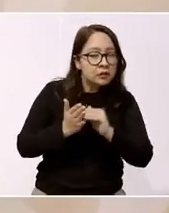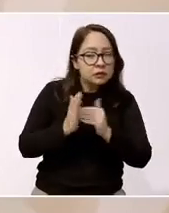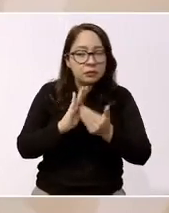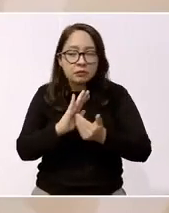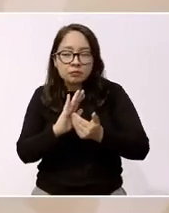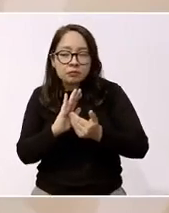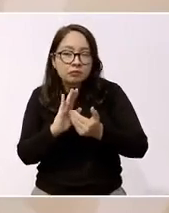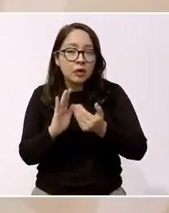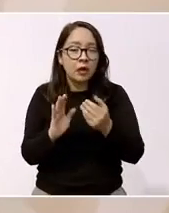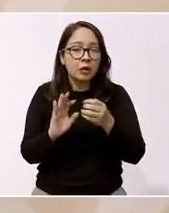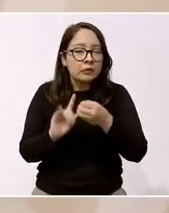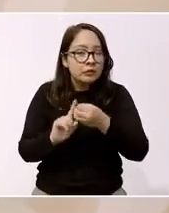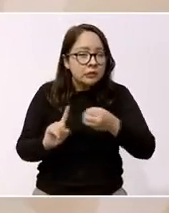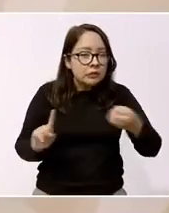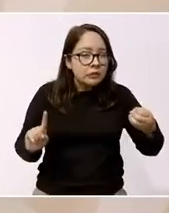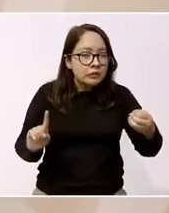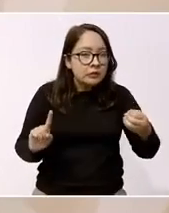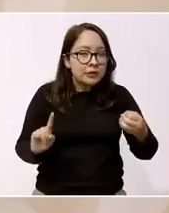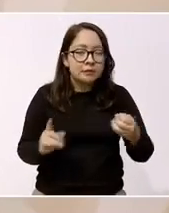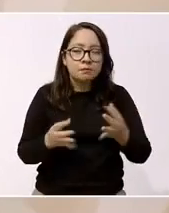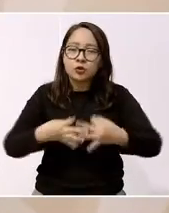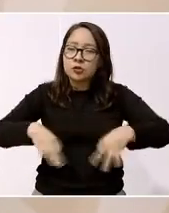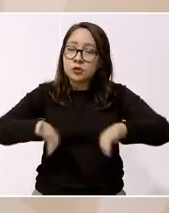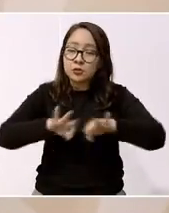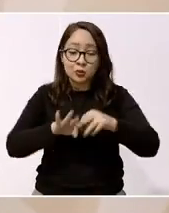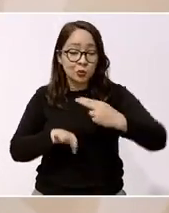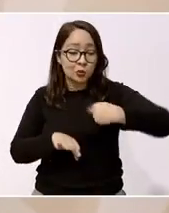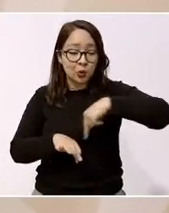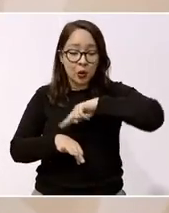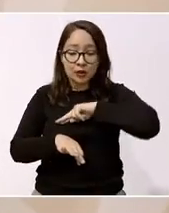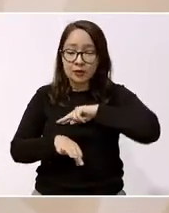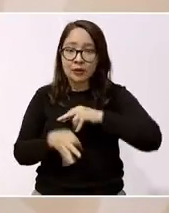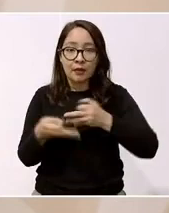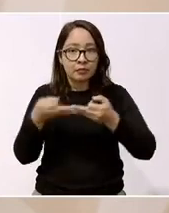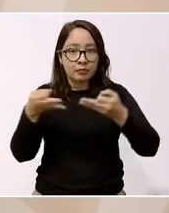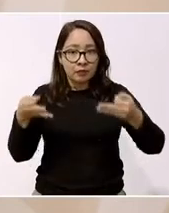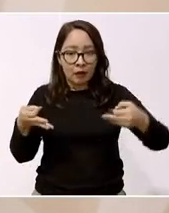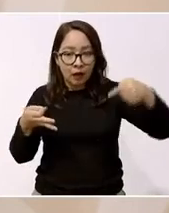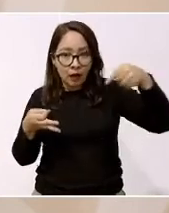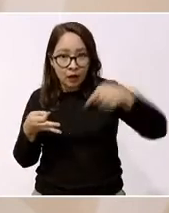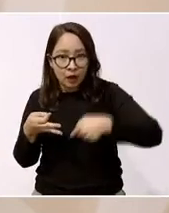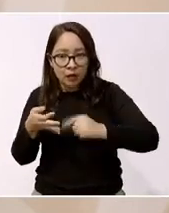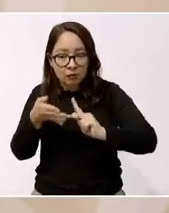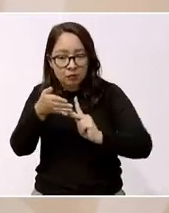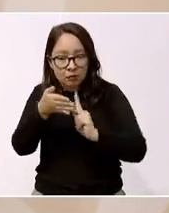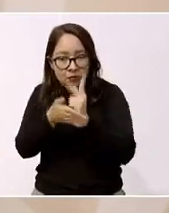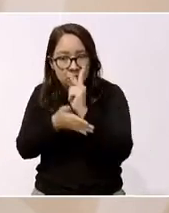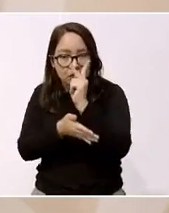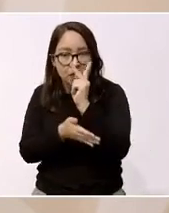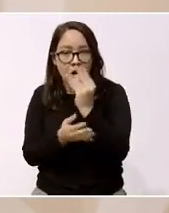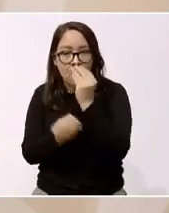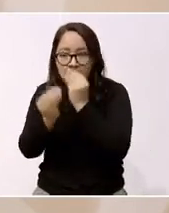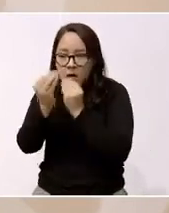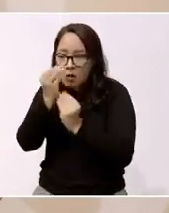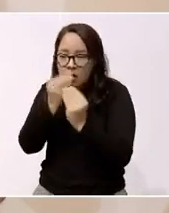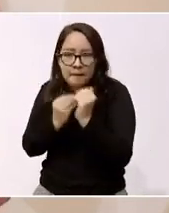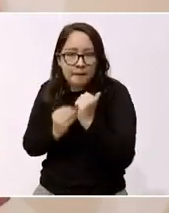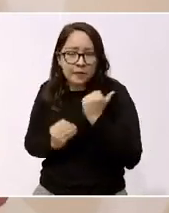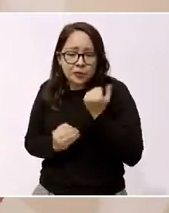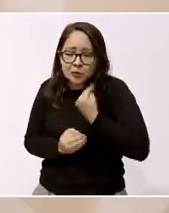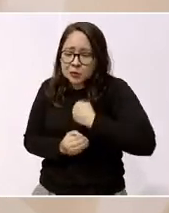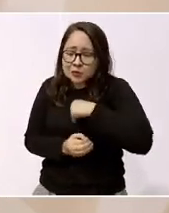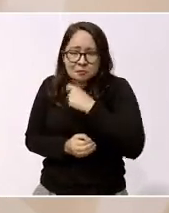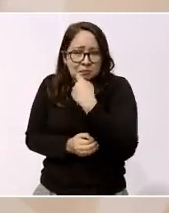es producir lo que consumimos. En eso estamos de acuerdo. Si no